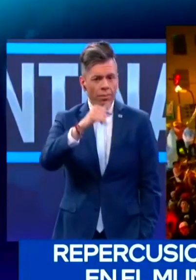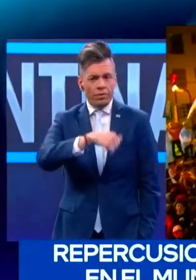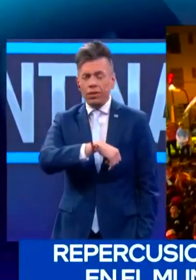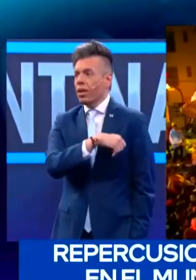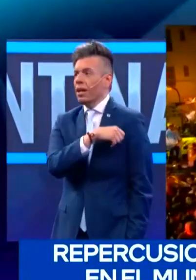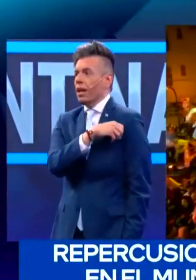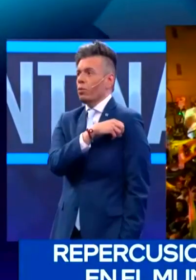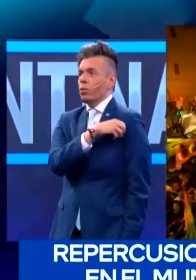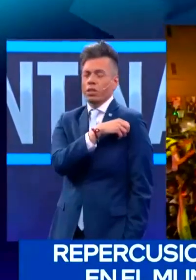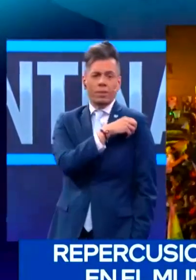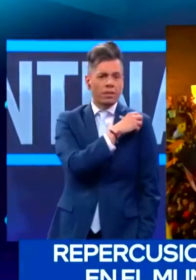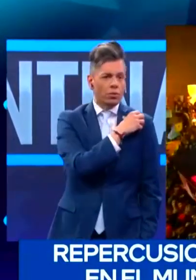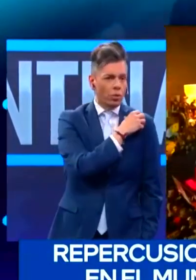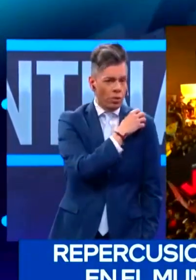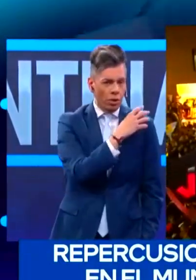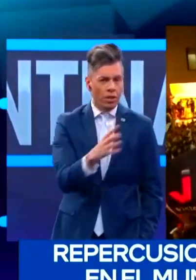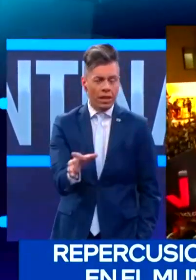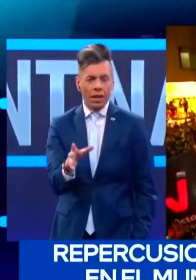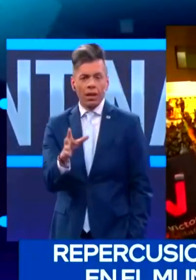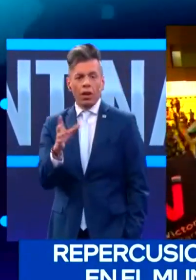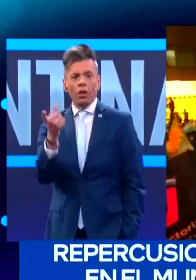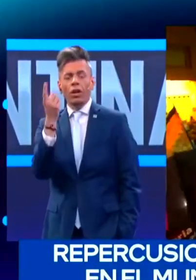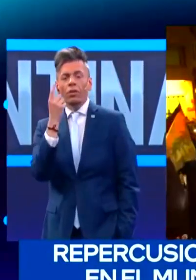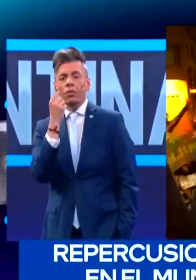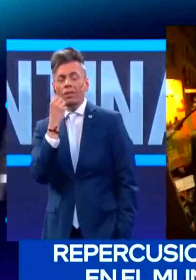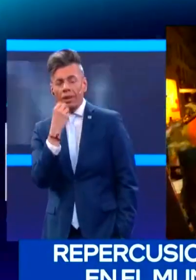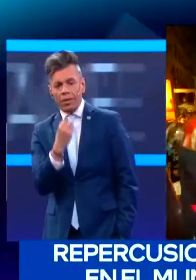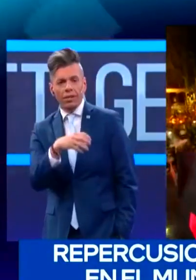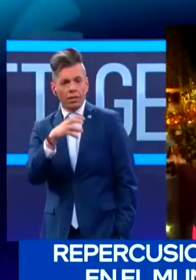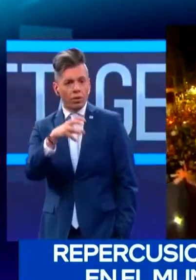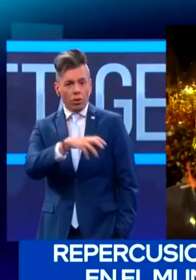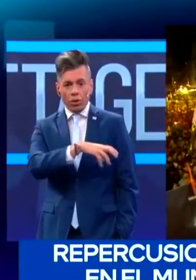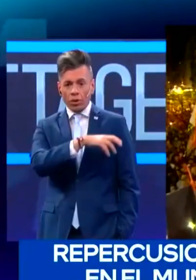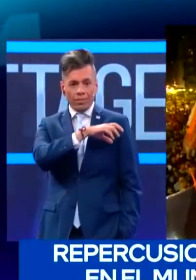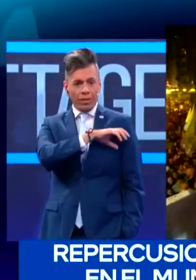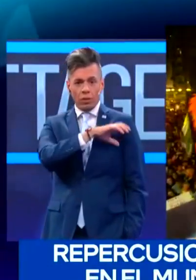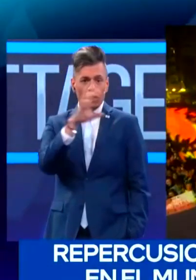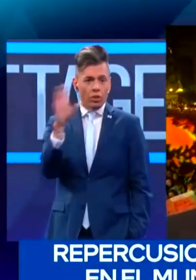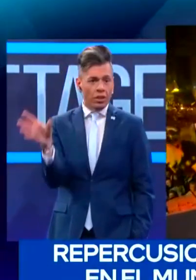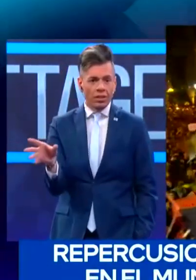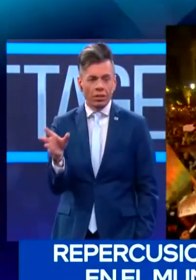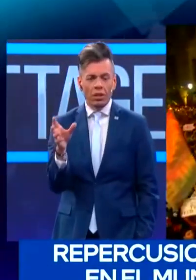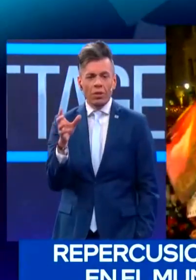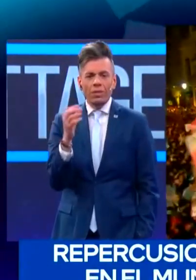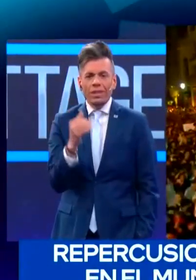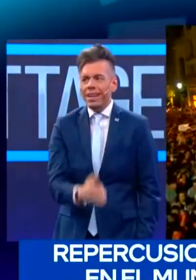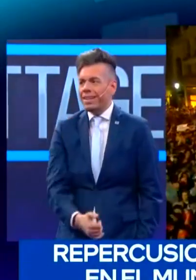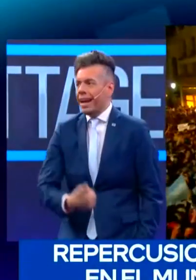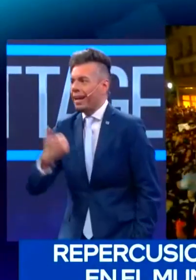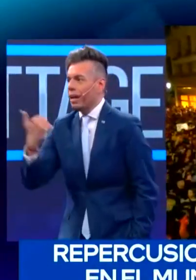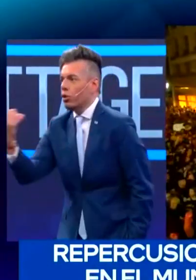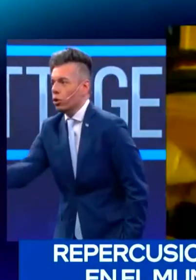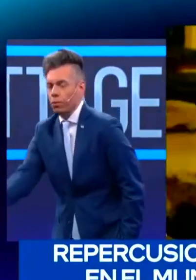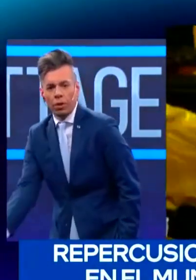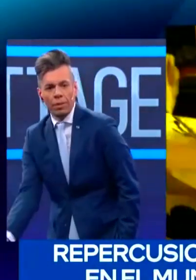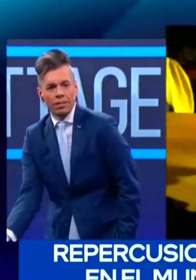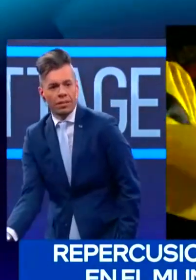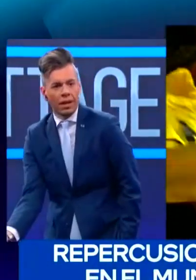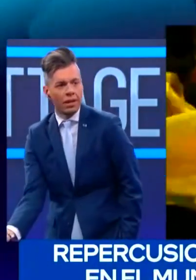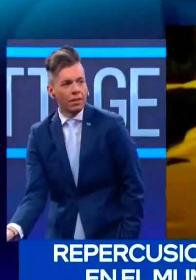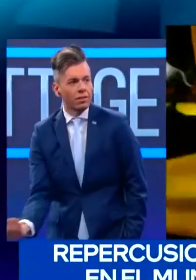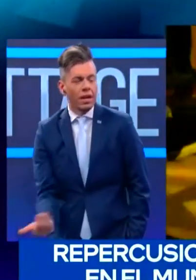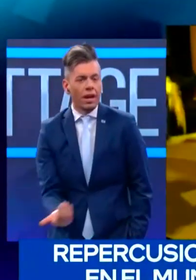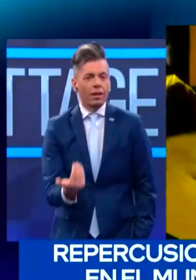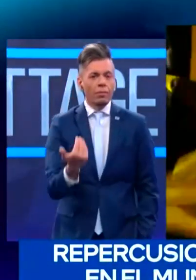eso. Está perfecto claro. Que cada uno exprese su ideología. Lo que no está bien, y esto lo digo en todos los sentidos, no está bien atacar al otro por lo que